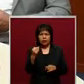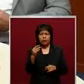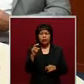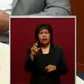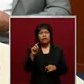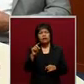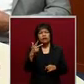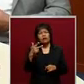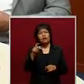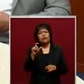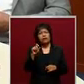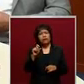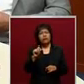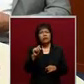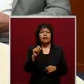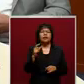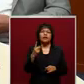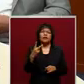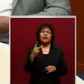2222-293820 o